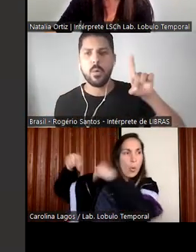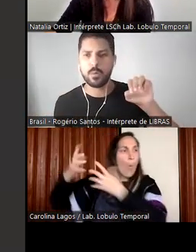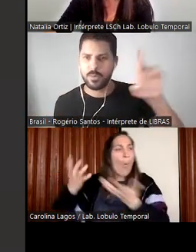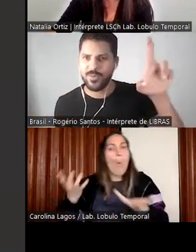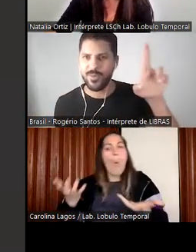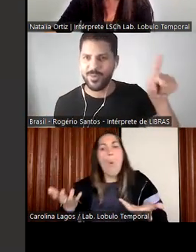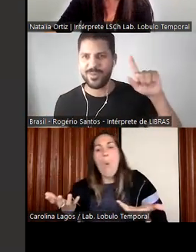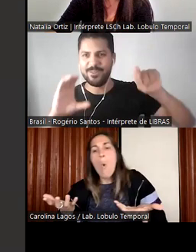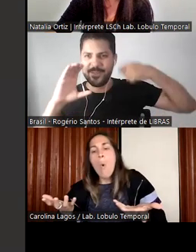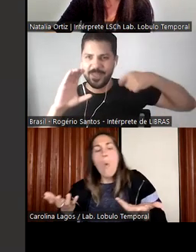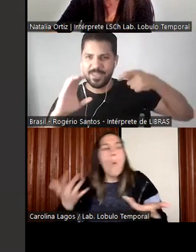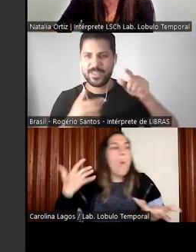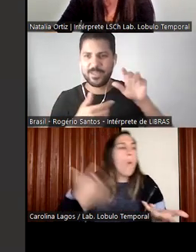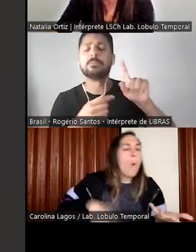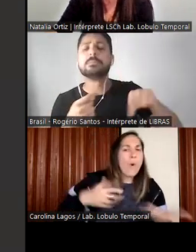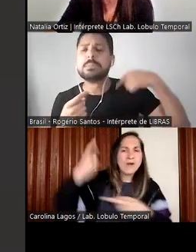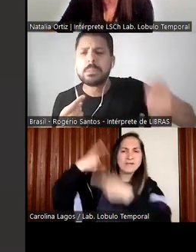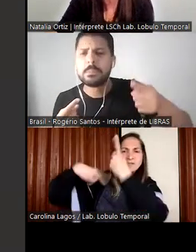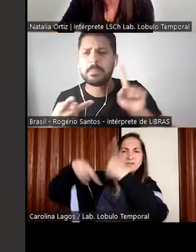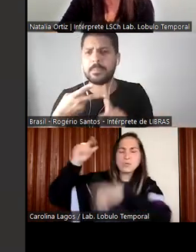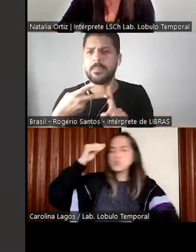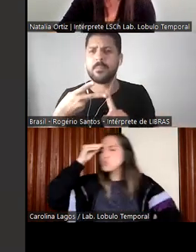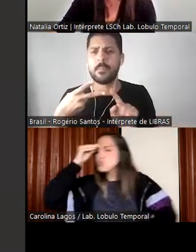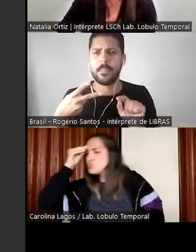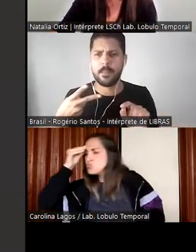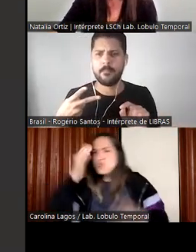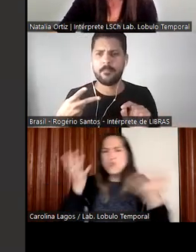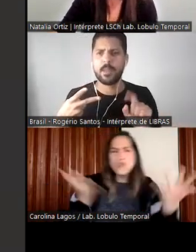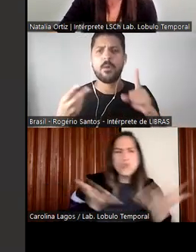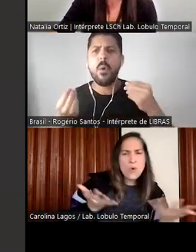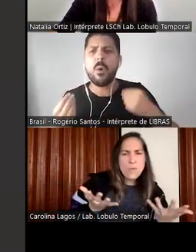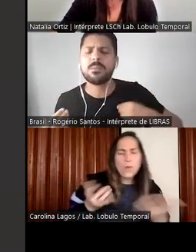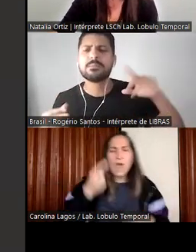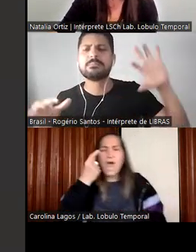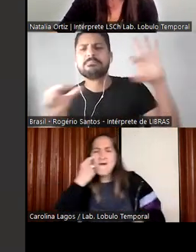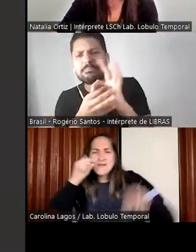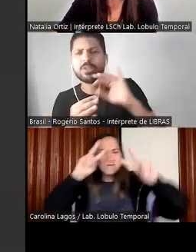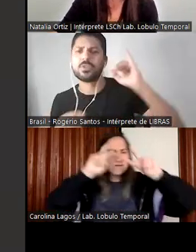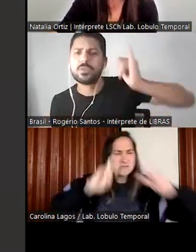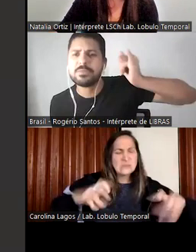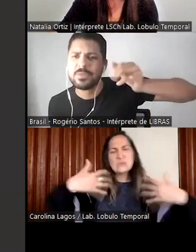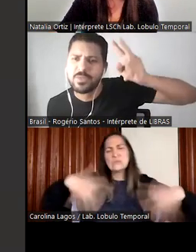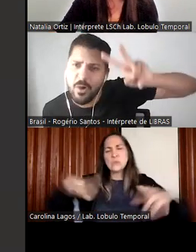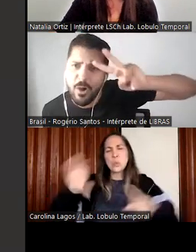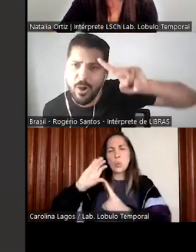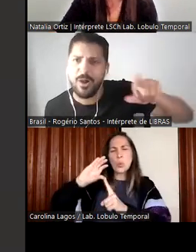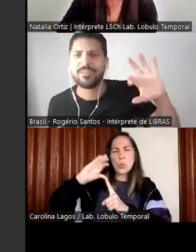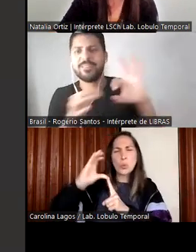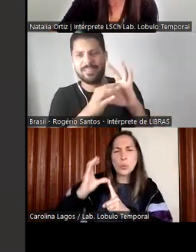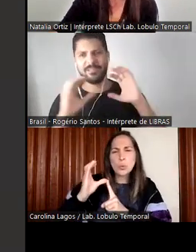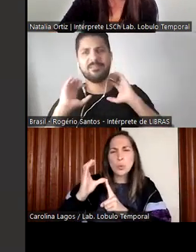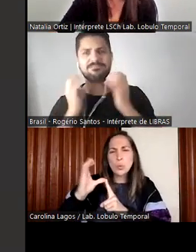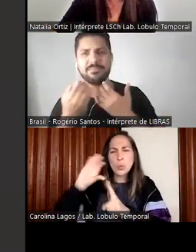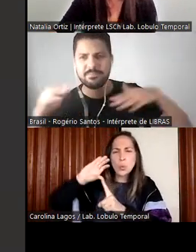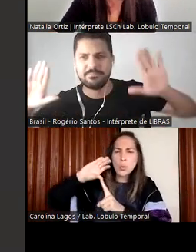Después, ¿cómo narrar una historia en relación a esto? Y ahí